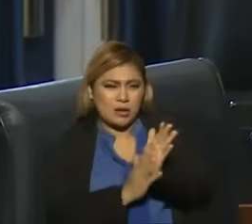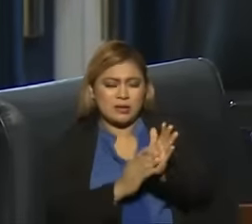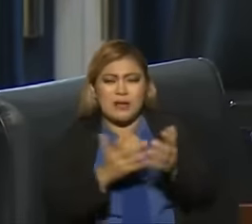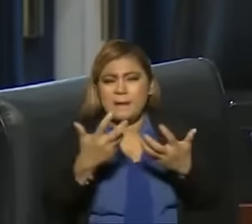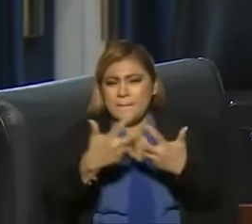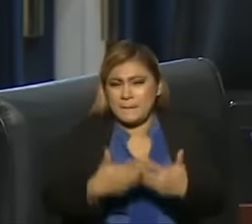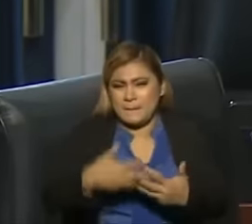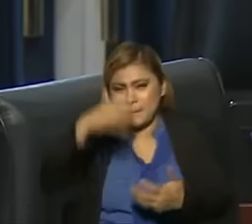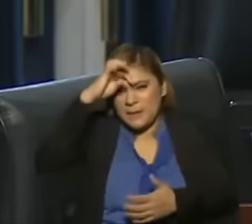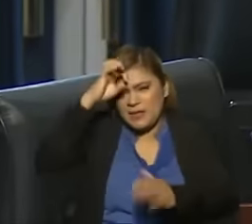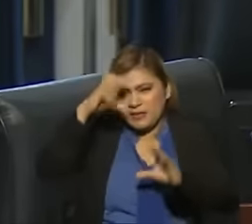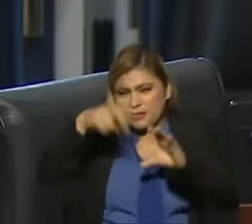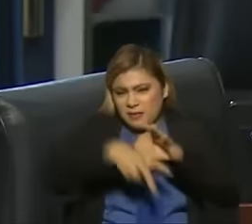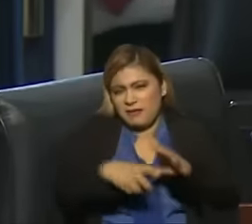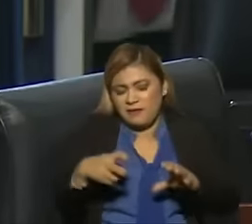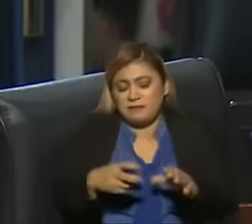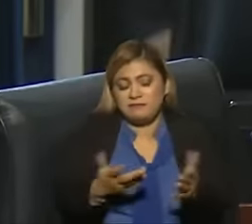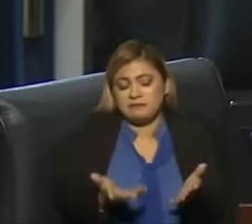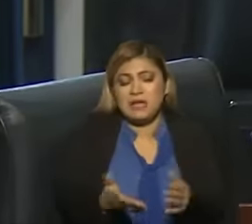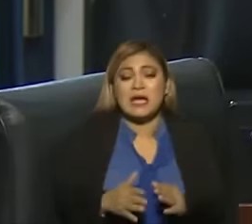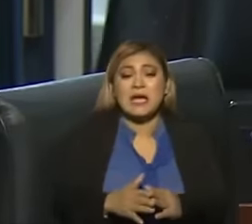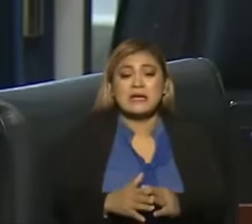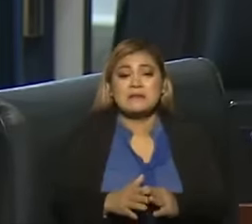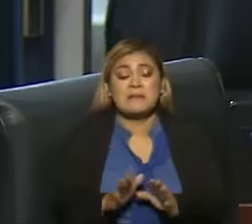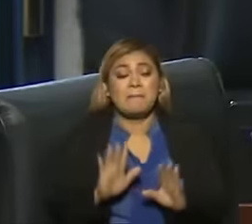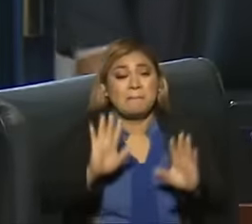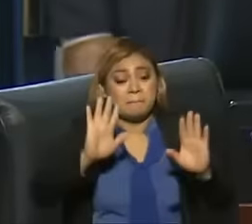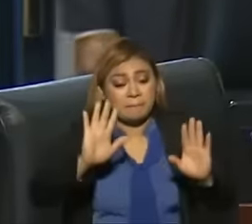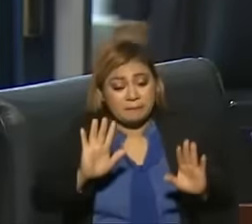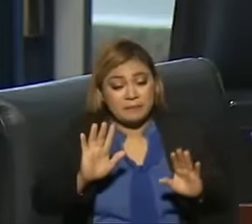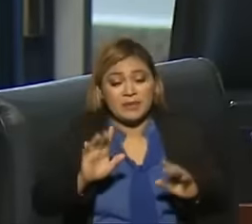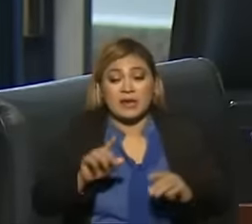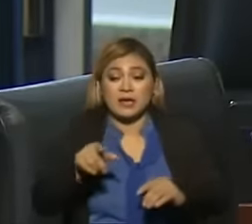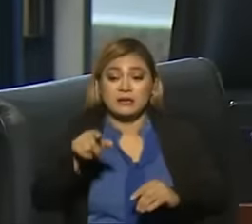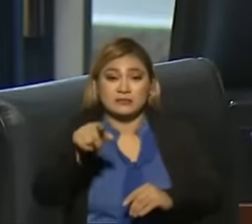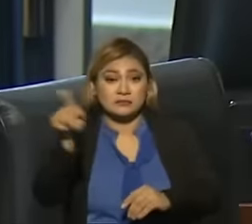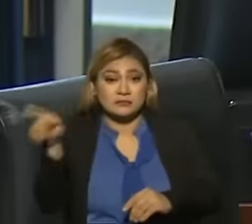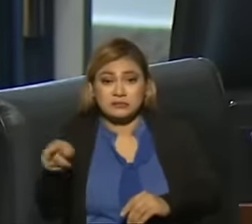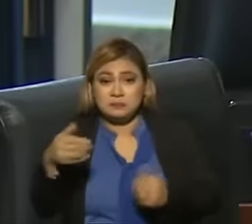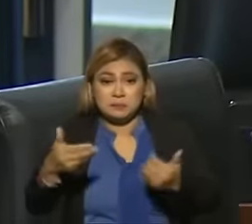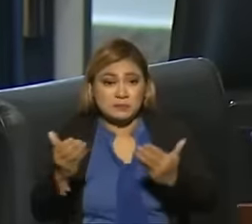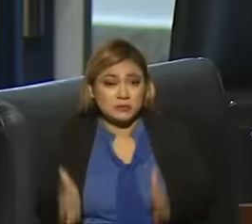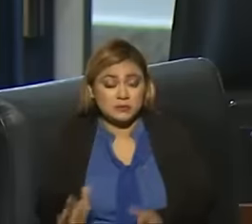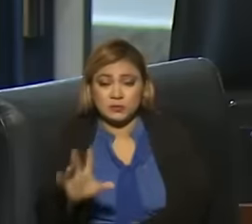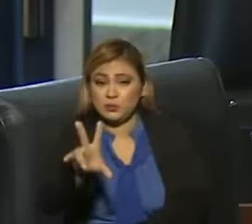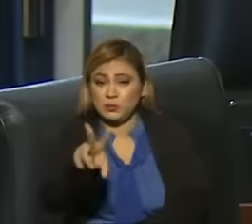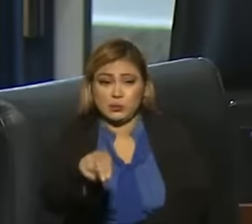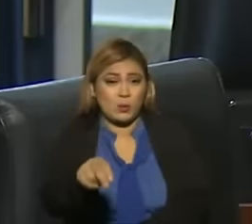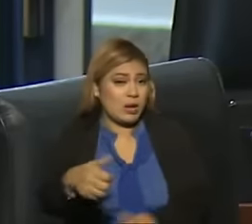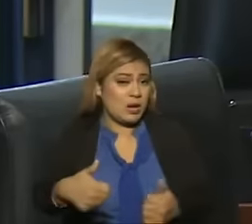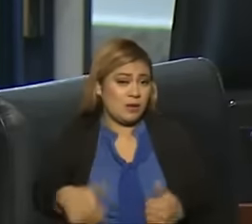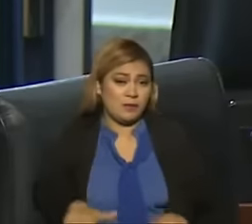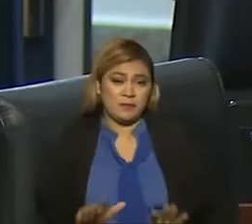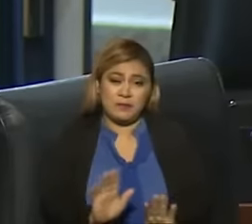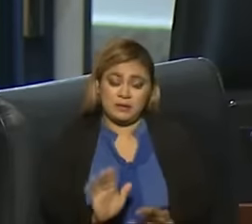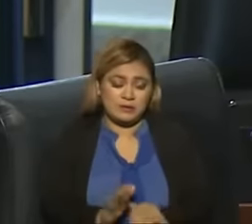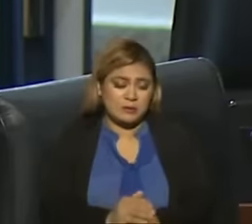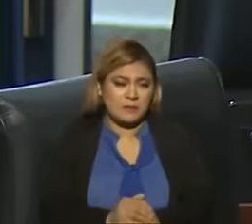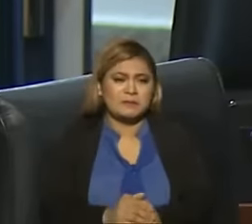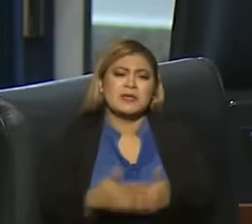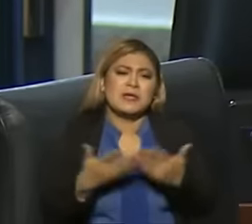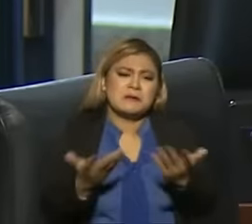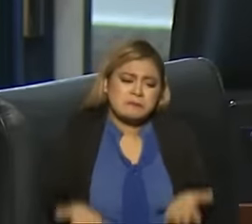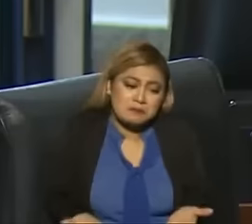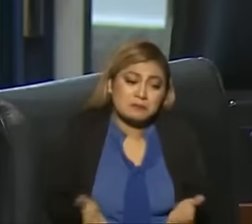Y entonces, si ellos no están de acuerdo, luego de haber agotado el derecho interno, entonces